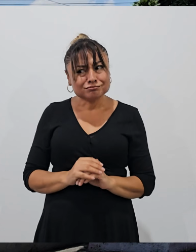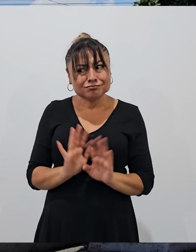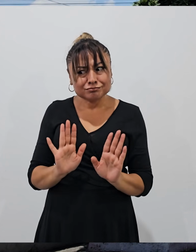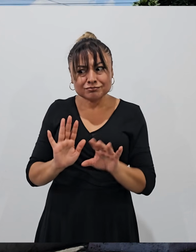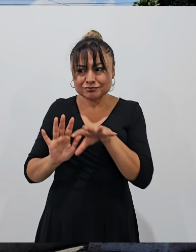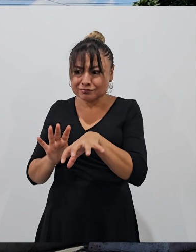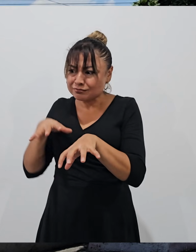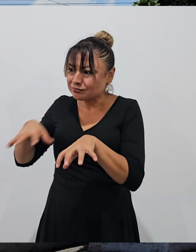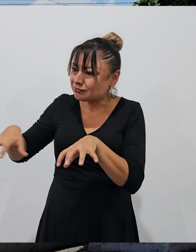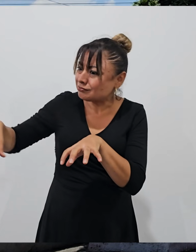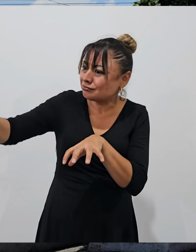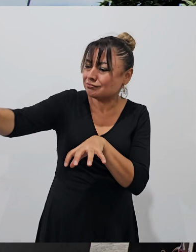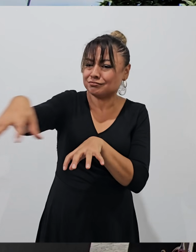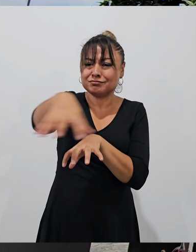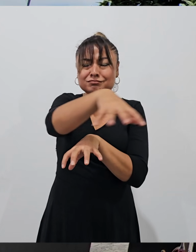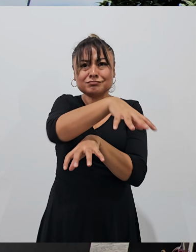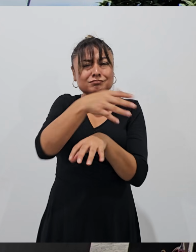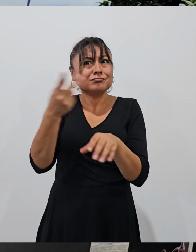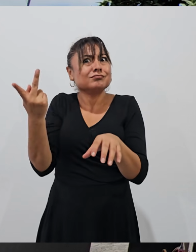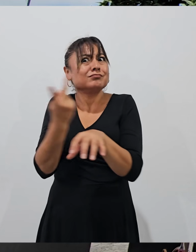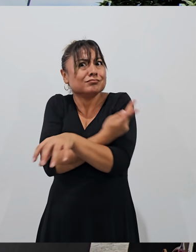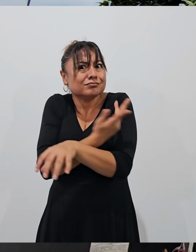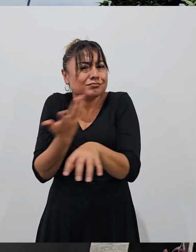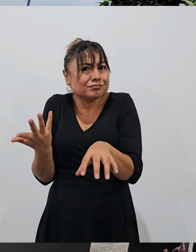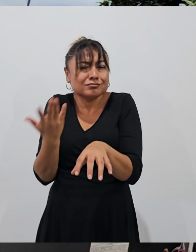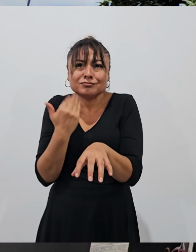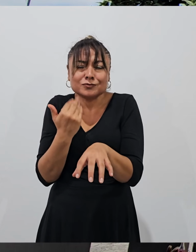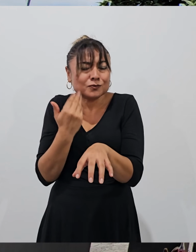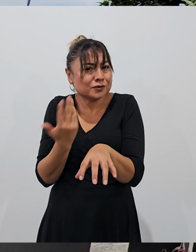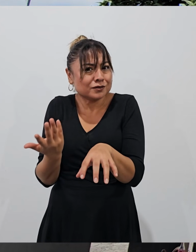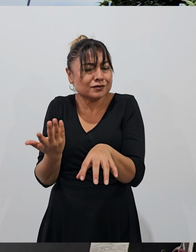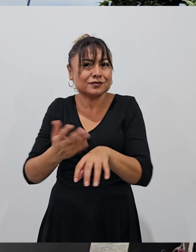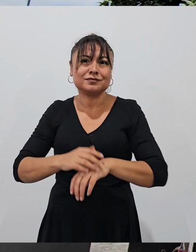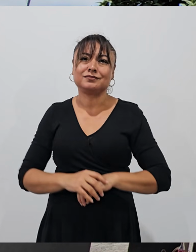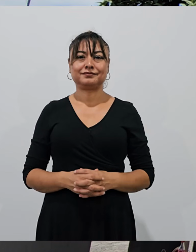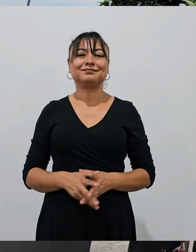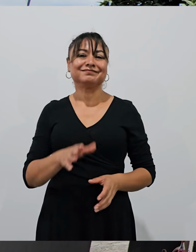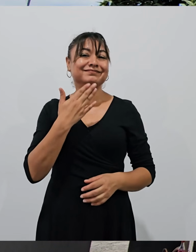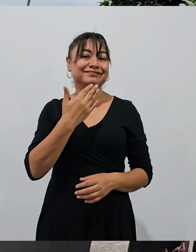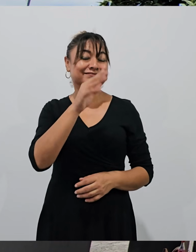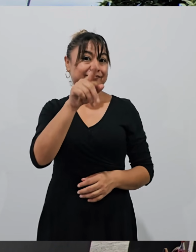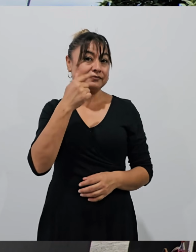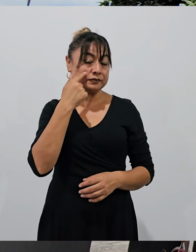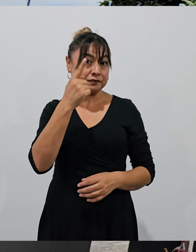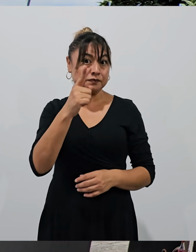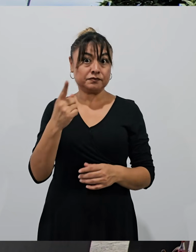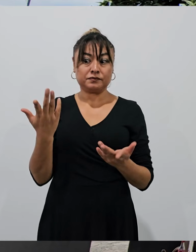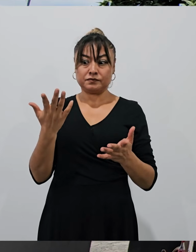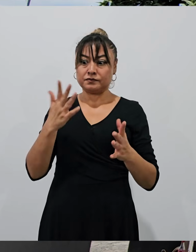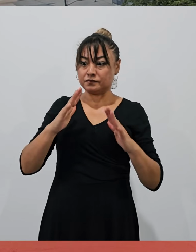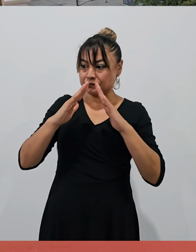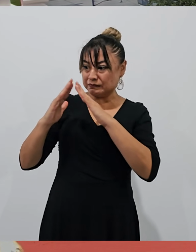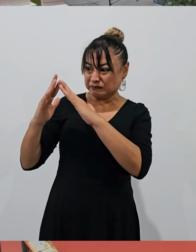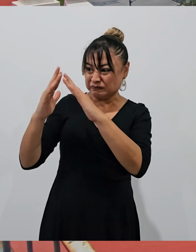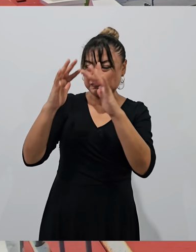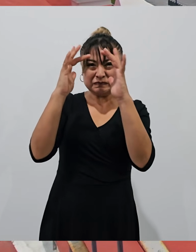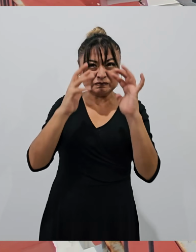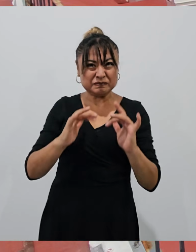templo del barrio del refugio, arquitecto? Esta es la segunda parte del video, la gran demolición de manzanas y la construcción de la calzada del Federalismo.